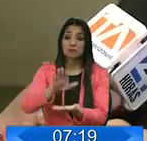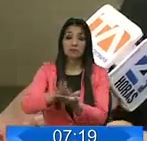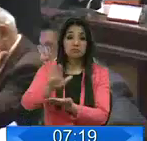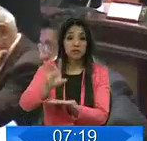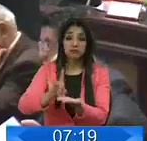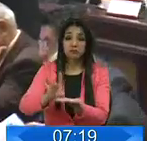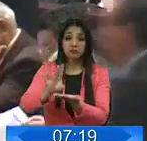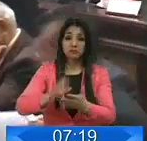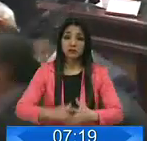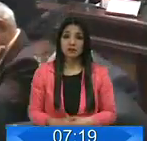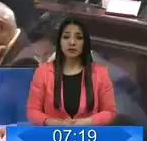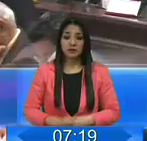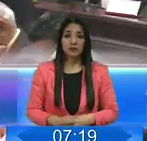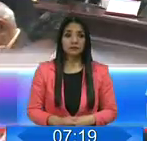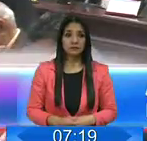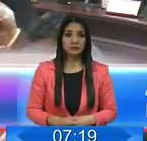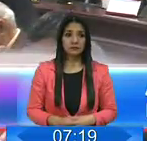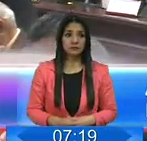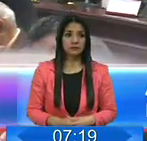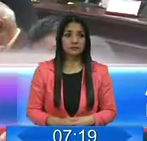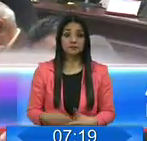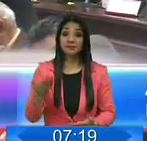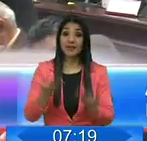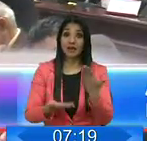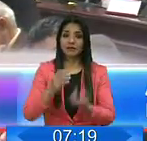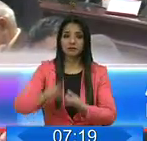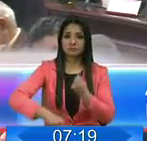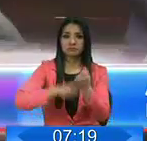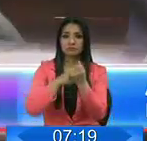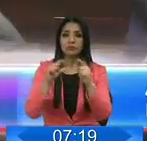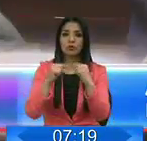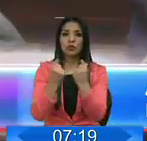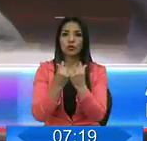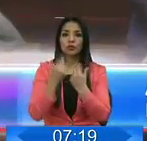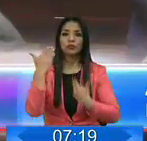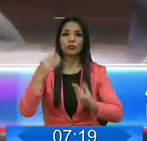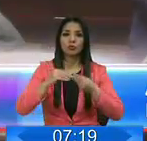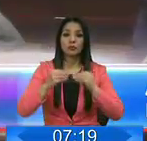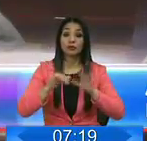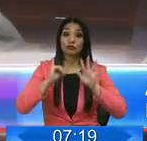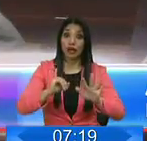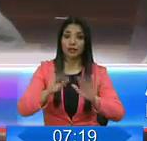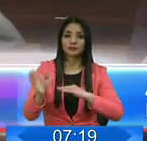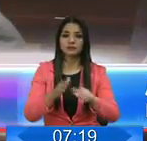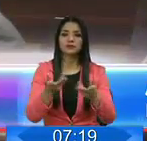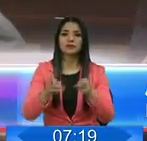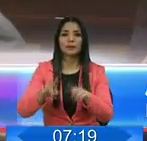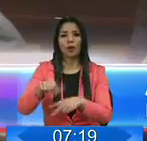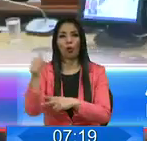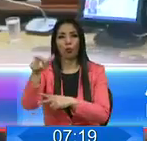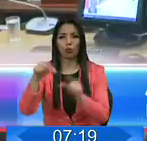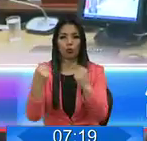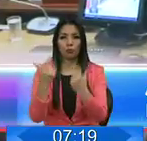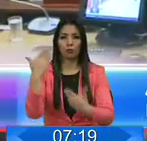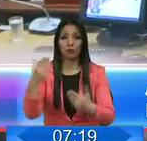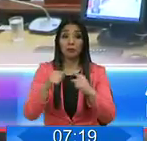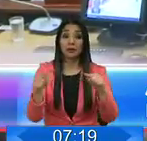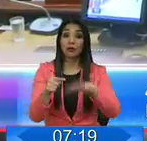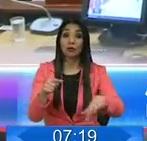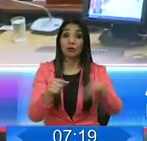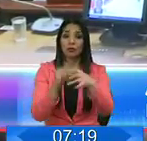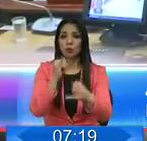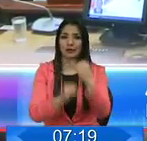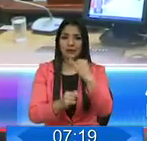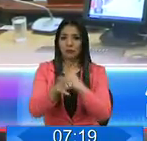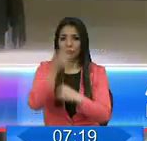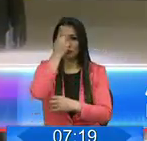Y nada descarta, además, que a ellos se sumen los del Bloque Social Cristiano y de Suma, aunque los socialcristianos tomarán una decisión al filo de la sesión de este